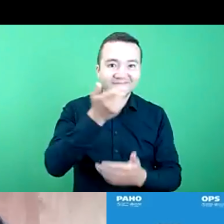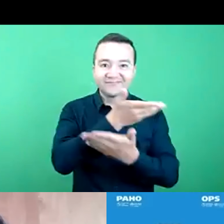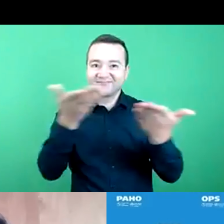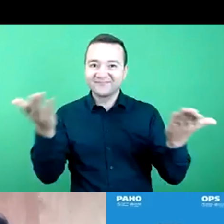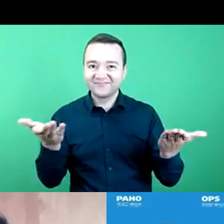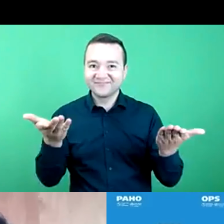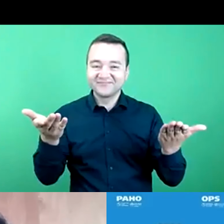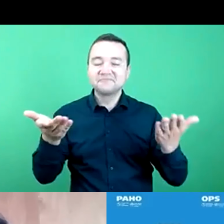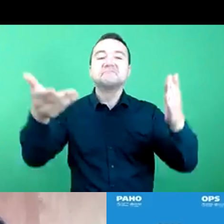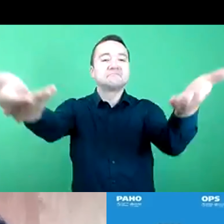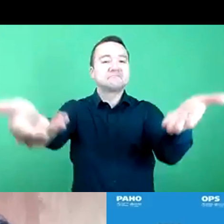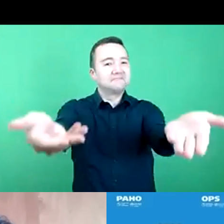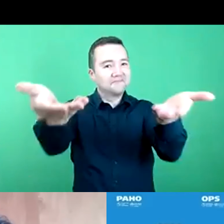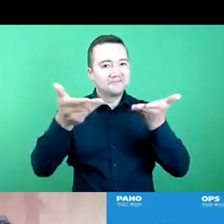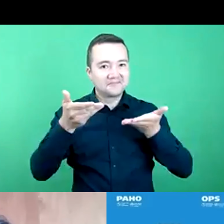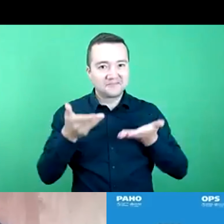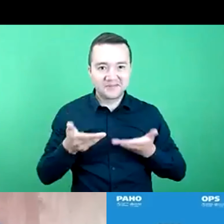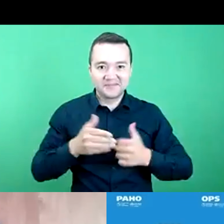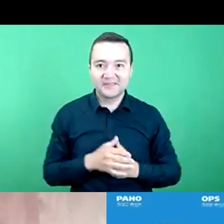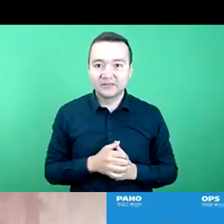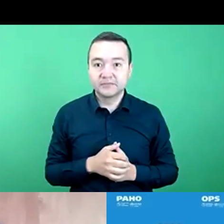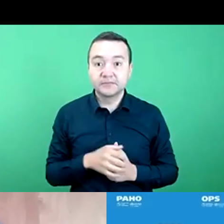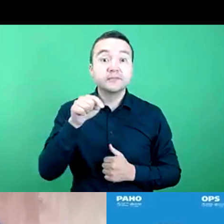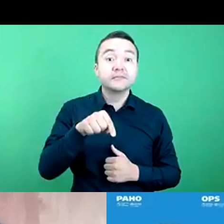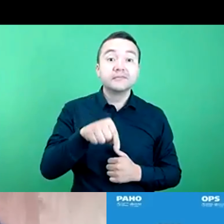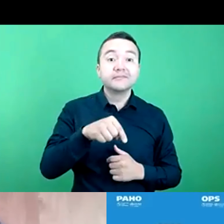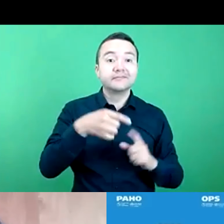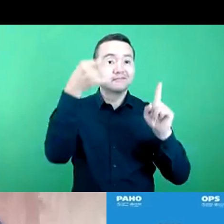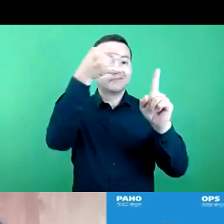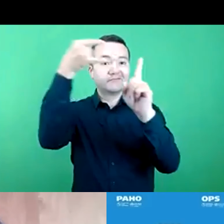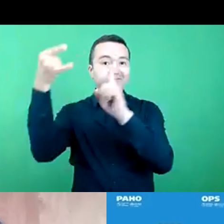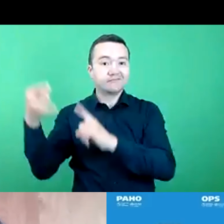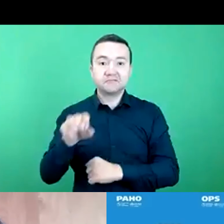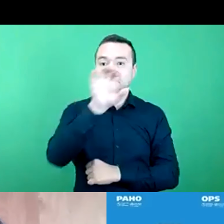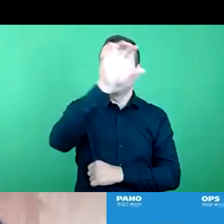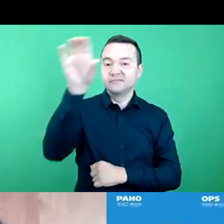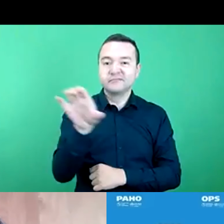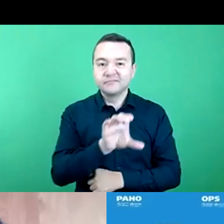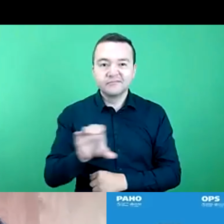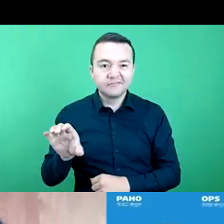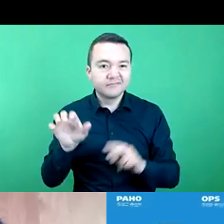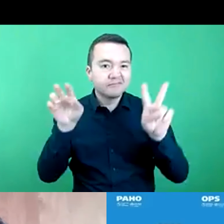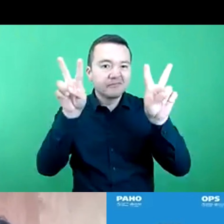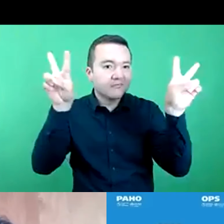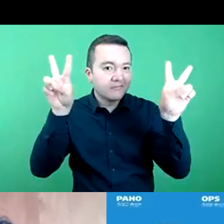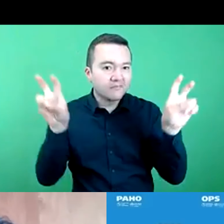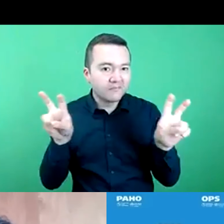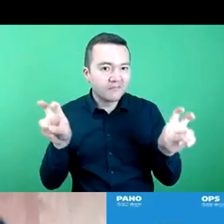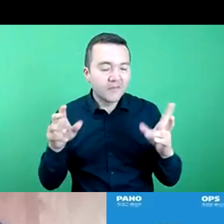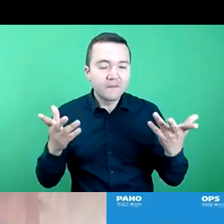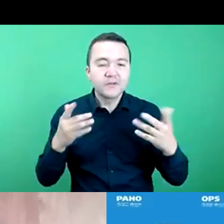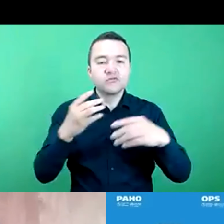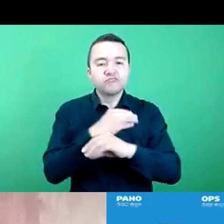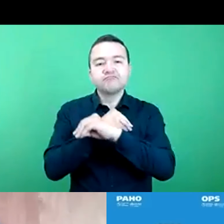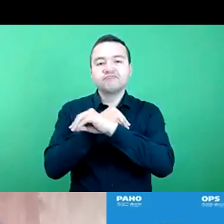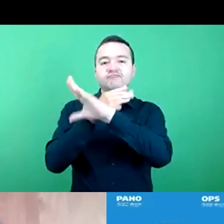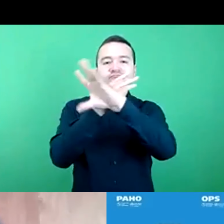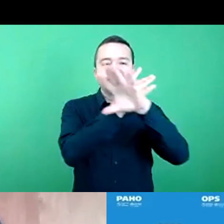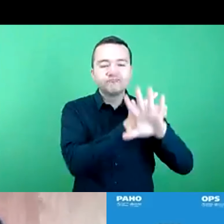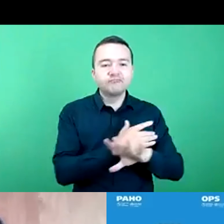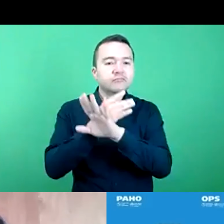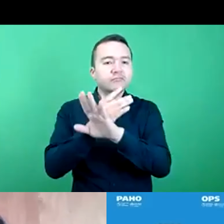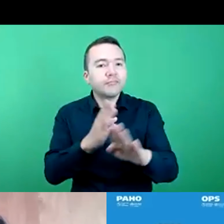Bienvenidos a este nuevo webinario de la serie de webinarios virtuales sobre atención primaria de salud. En